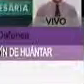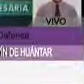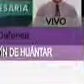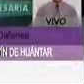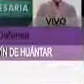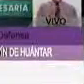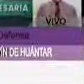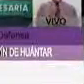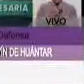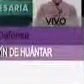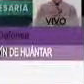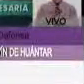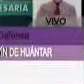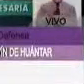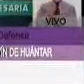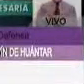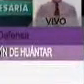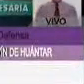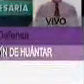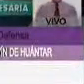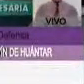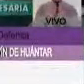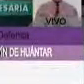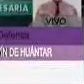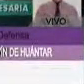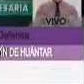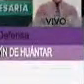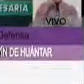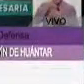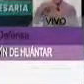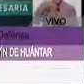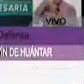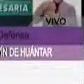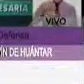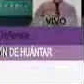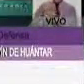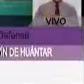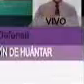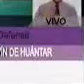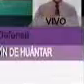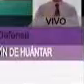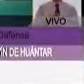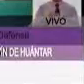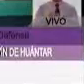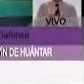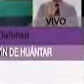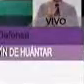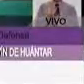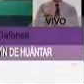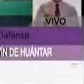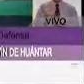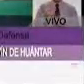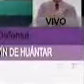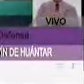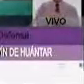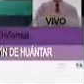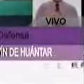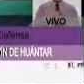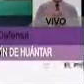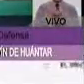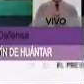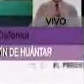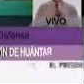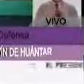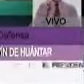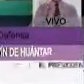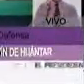todas estas pruebas, una vez obtenidas y peritajes, que demostraban, que desbarataban la tesis de